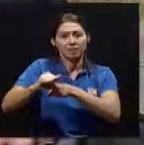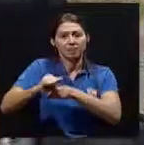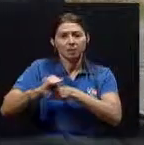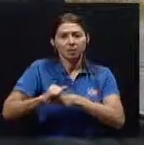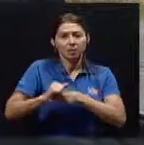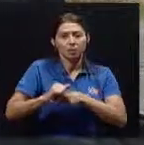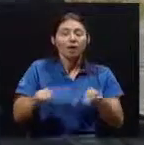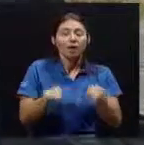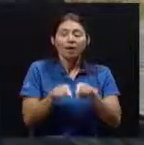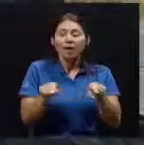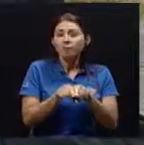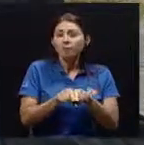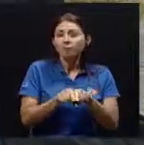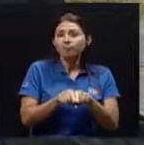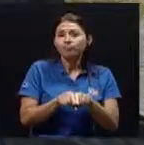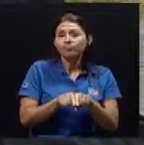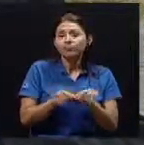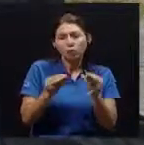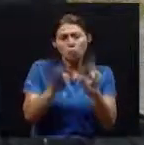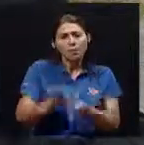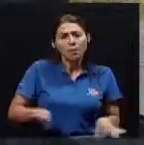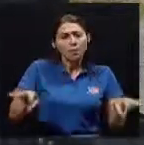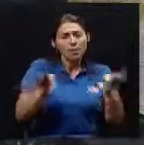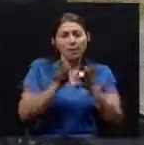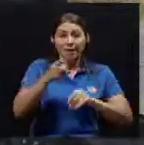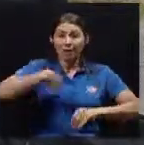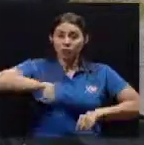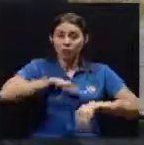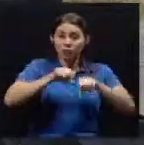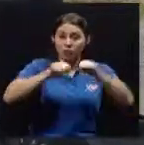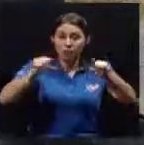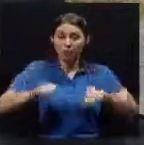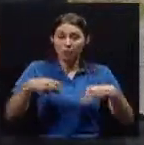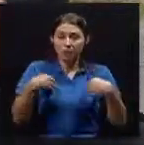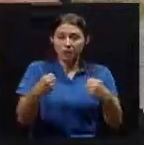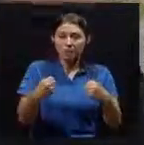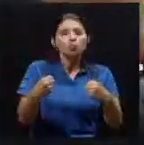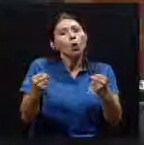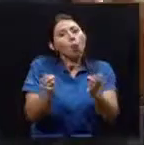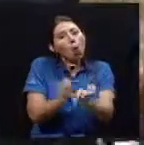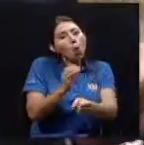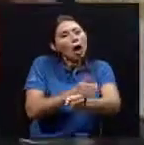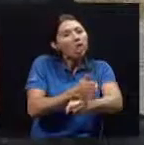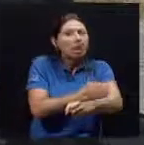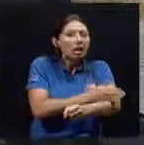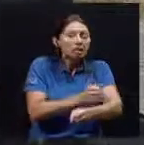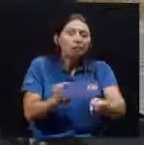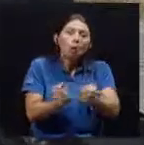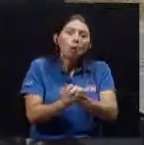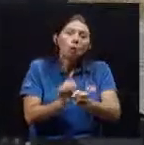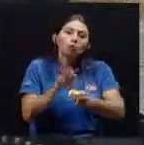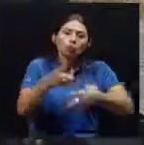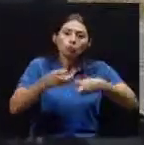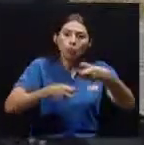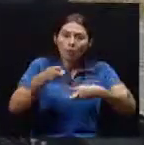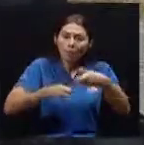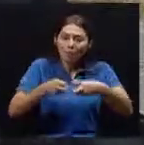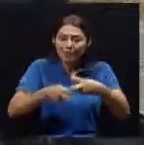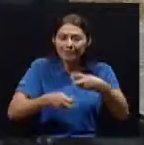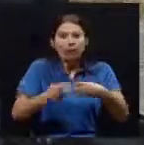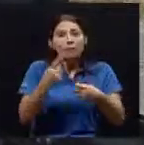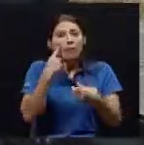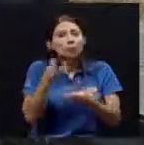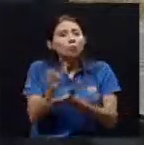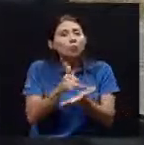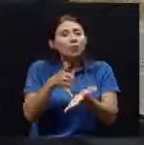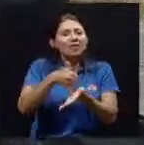también, yo creo que un punto importantísimo es que nuestro sistema de salud, con sus avances y sus dificultades, entre las fragilidades que